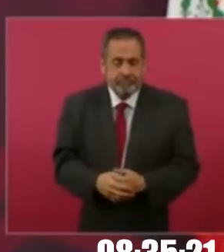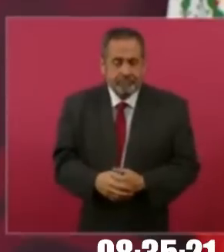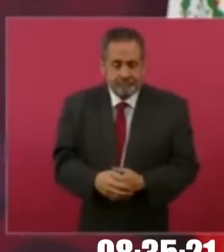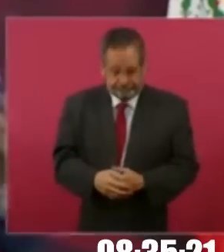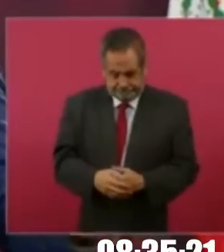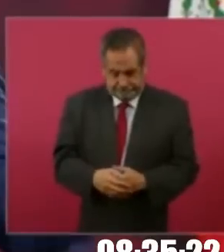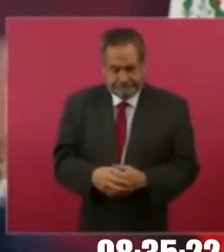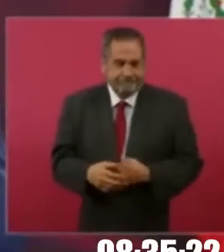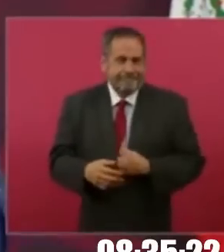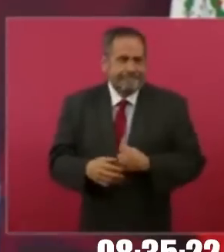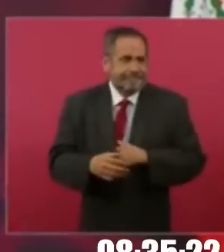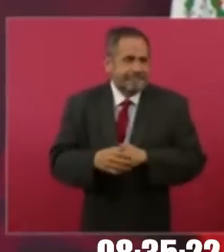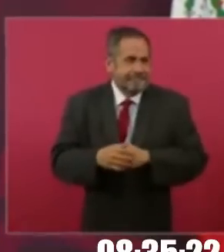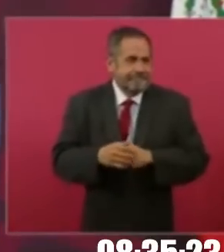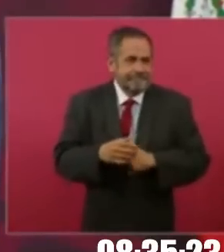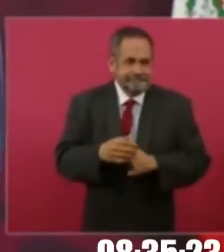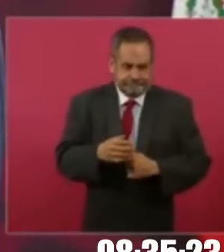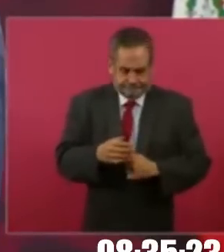entonces